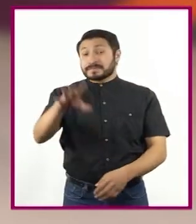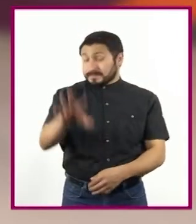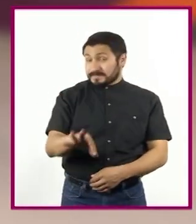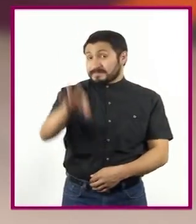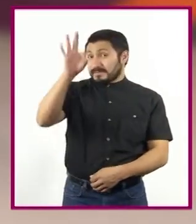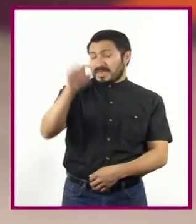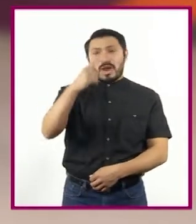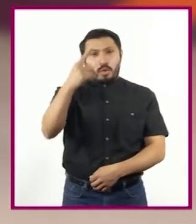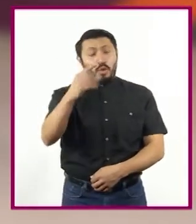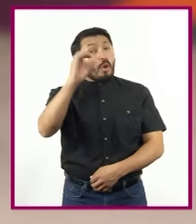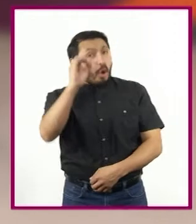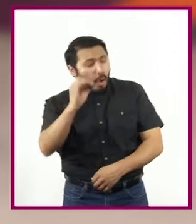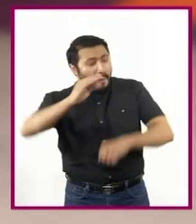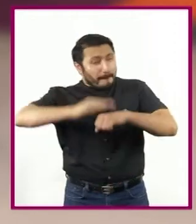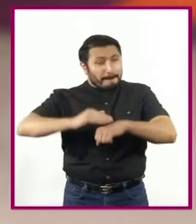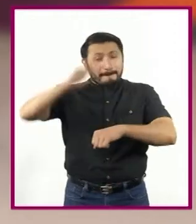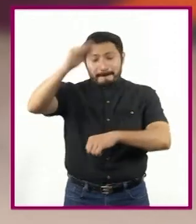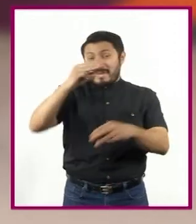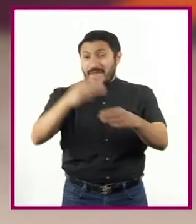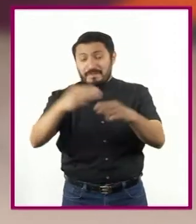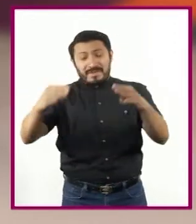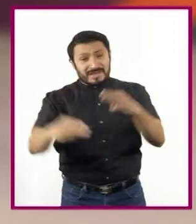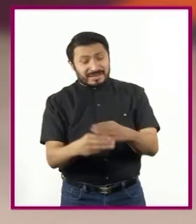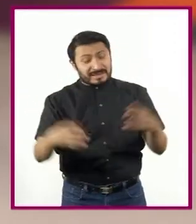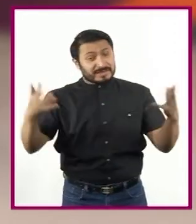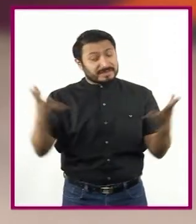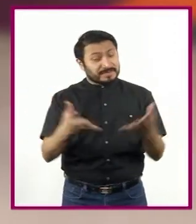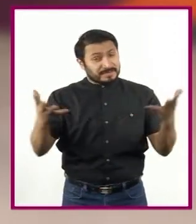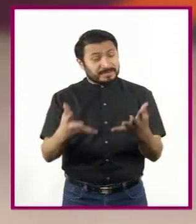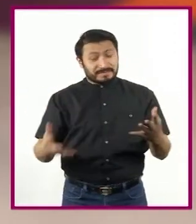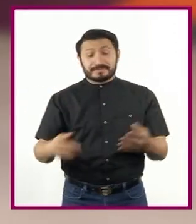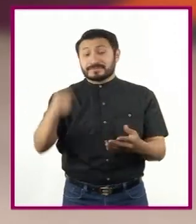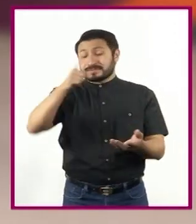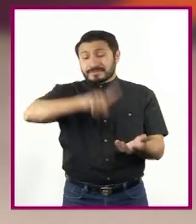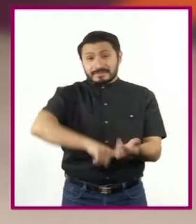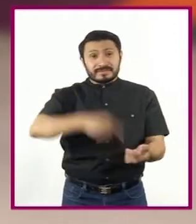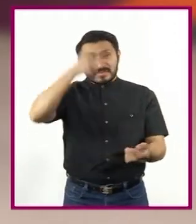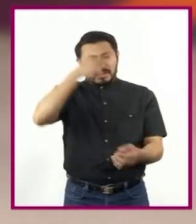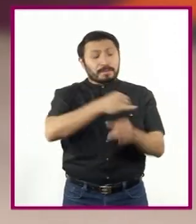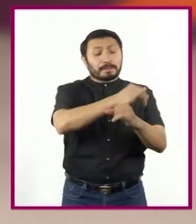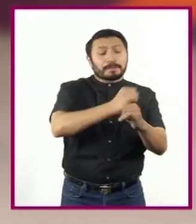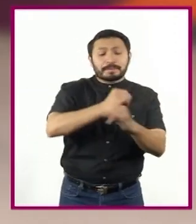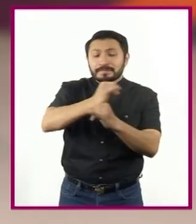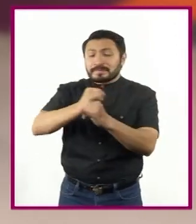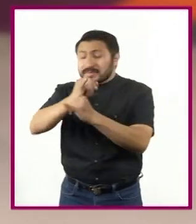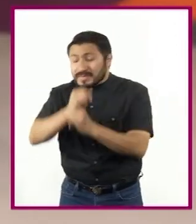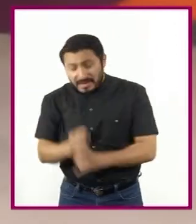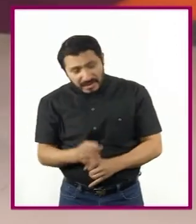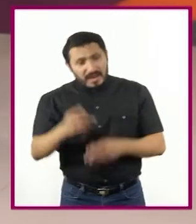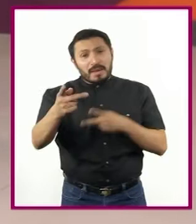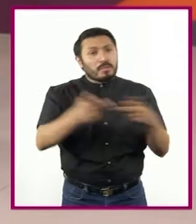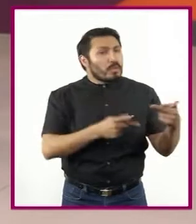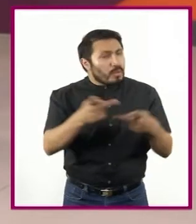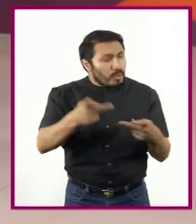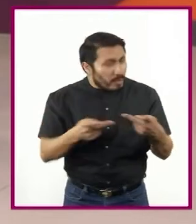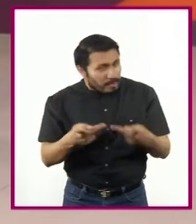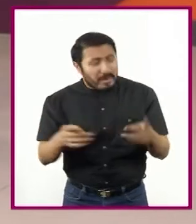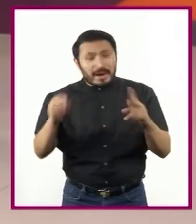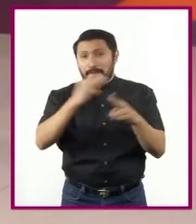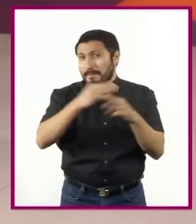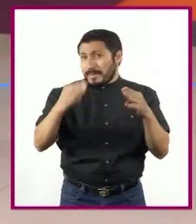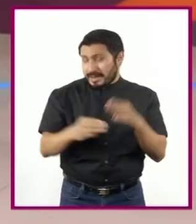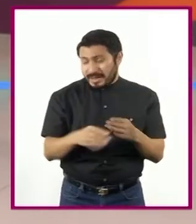Elegiremos uno o más de los materiales con que está hecho para indagar y explicar el procesamiento de los materiales. ¿Qué